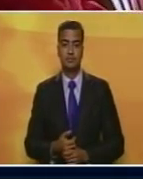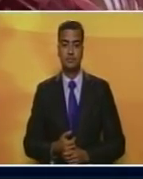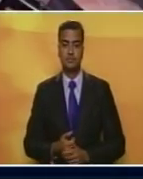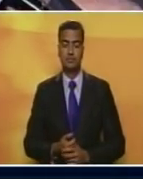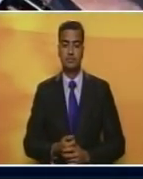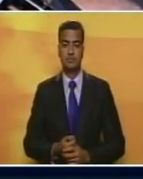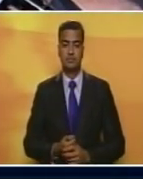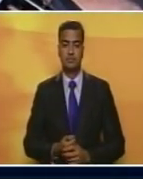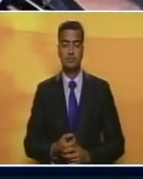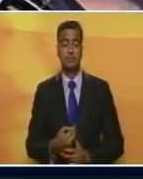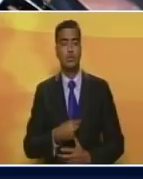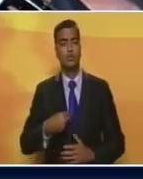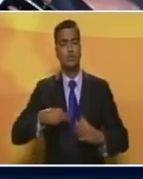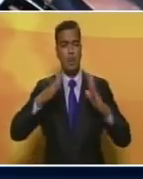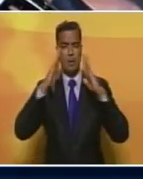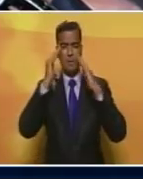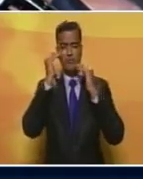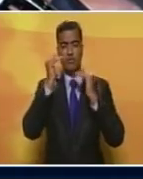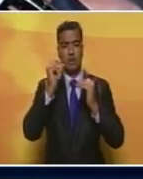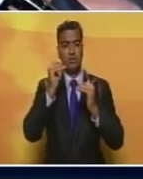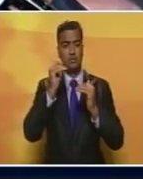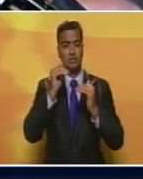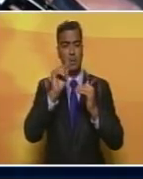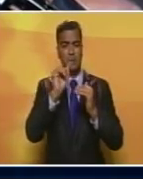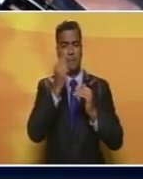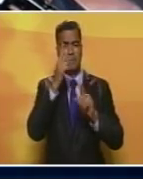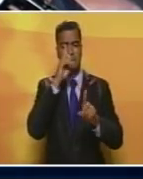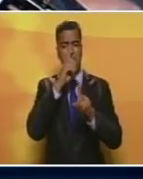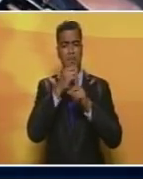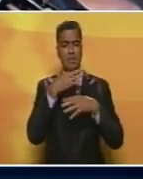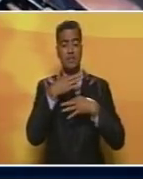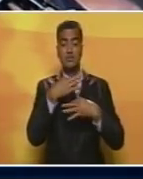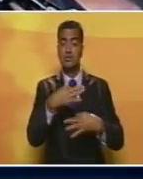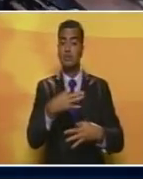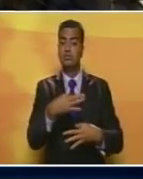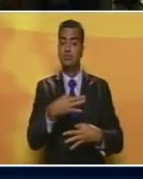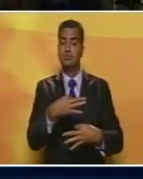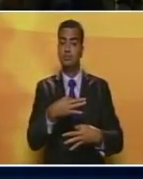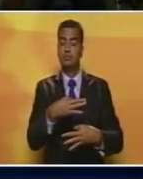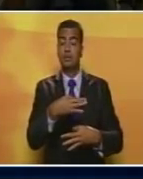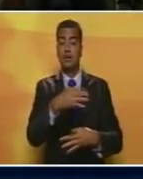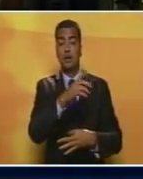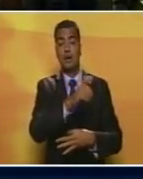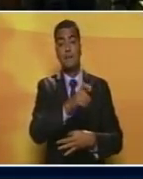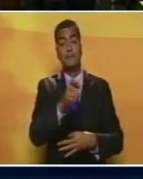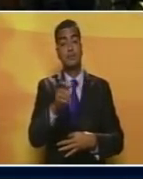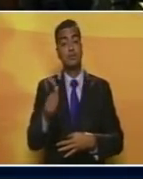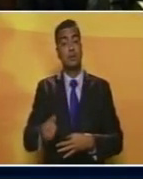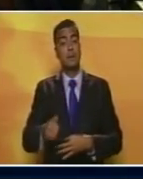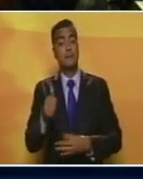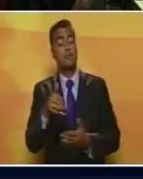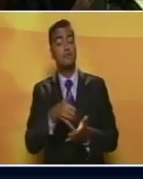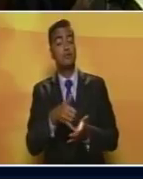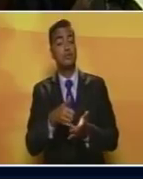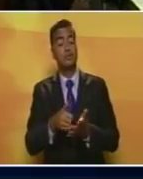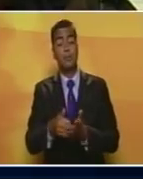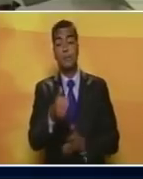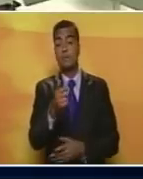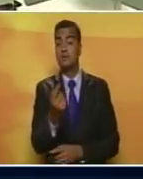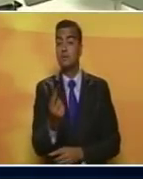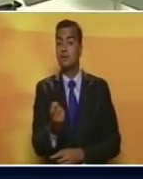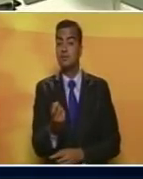problemas de consumo de sustancias indebidas. Grillo sostuvo que es fundamental la prevención para evitar que los jóvenes, población